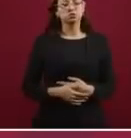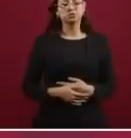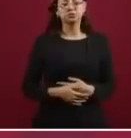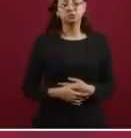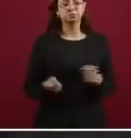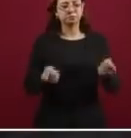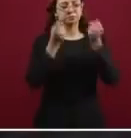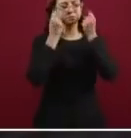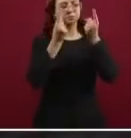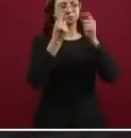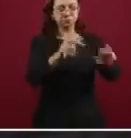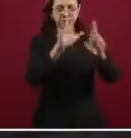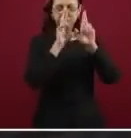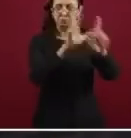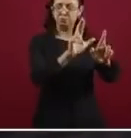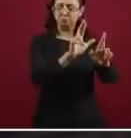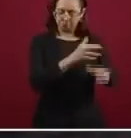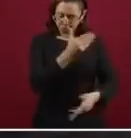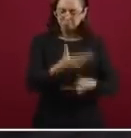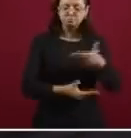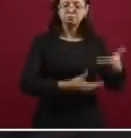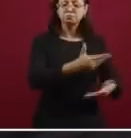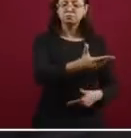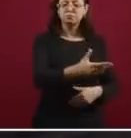el respeto y la admiración